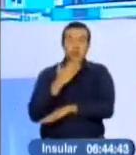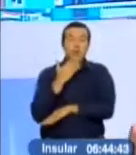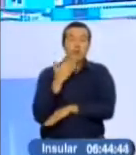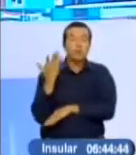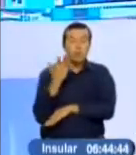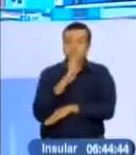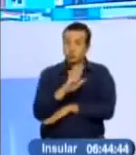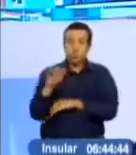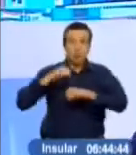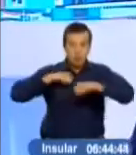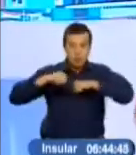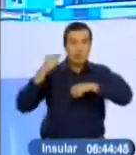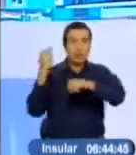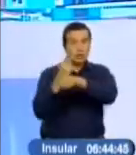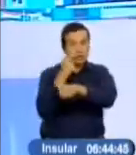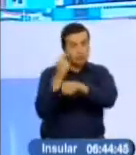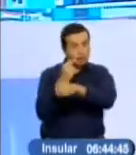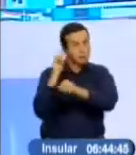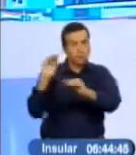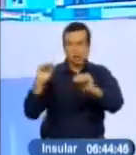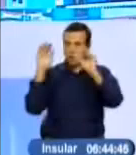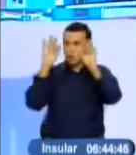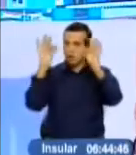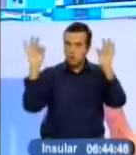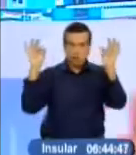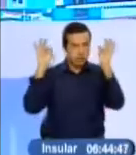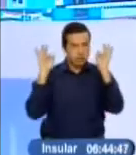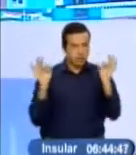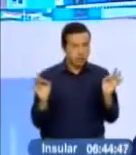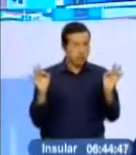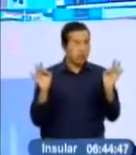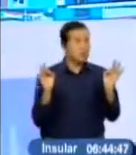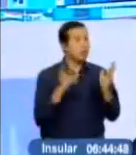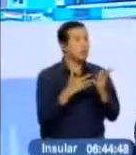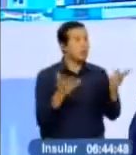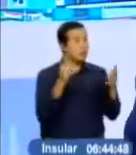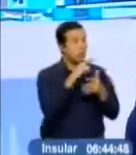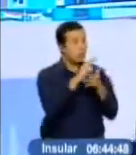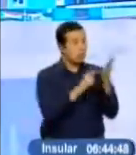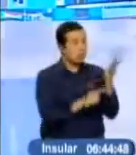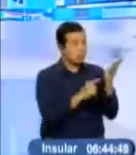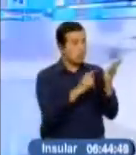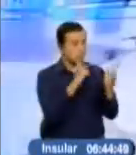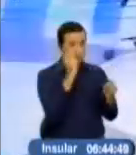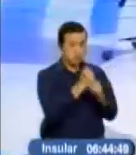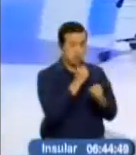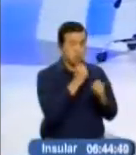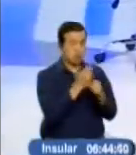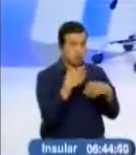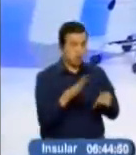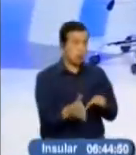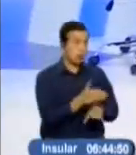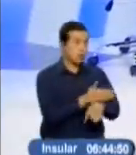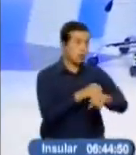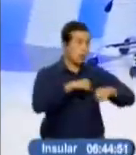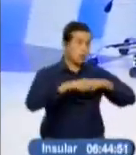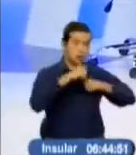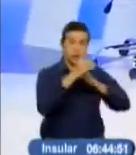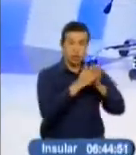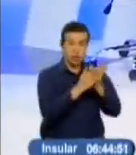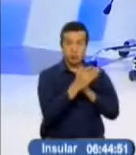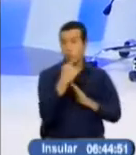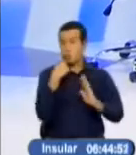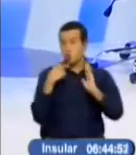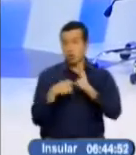gestión gerencial de primera el tema encargado fue haber constituido un ejemplo para eso el trabajo que se hizo en la gestión en el cacao